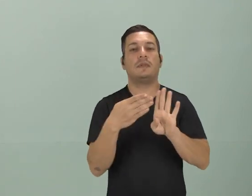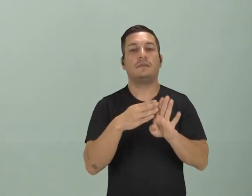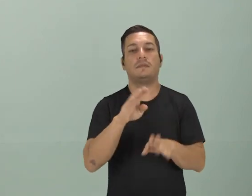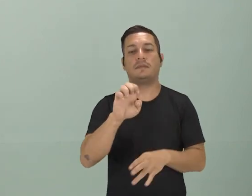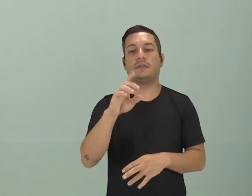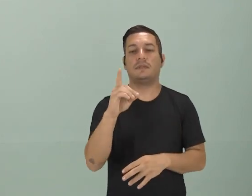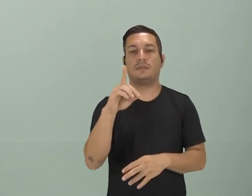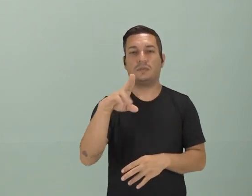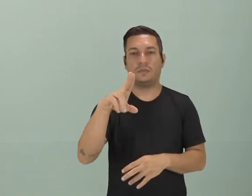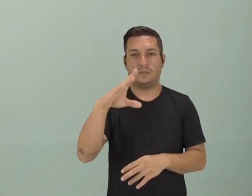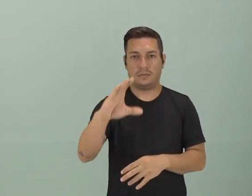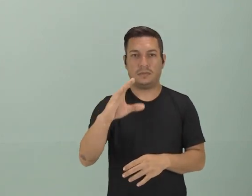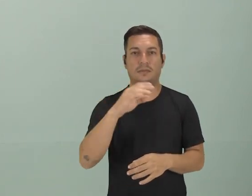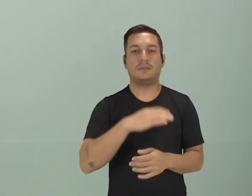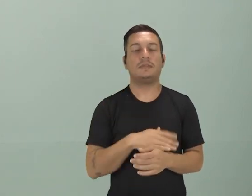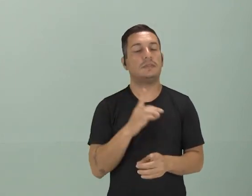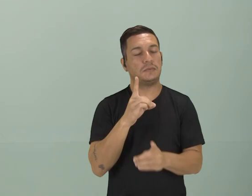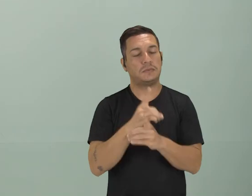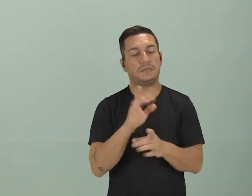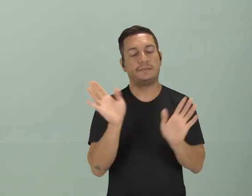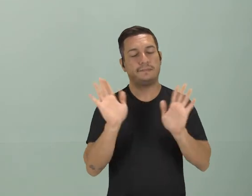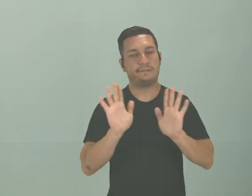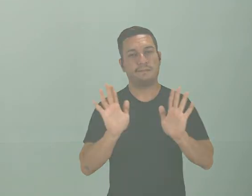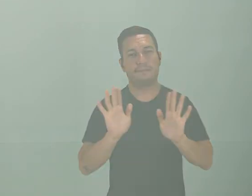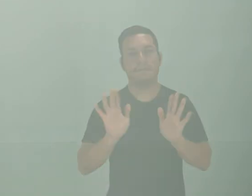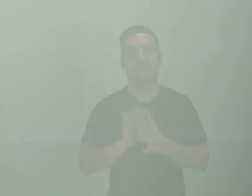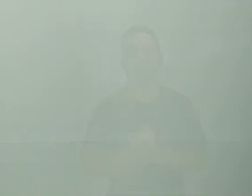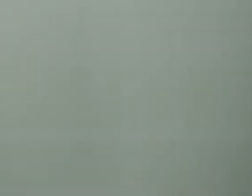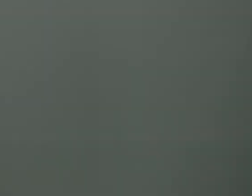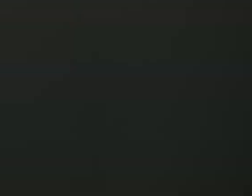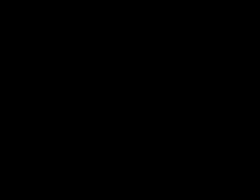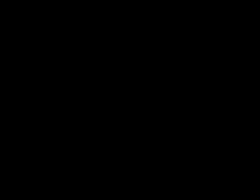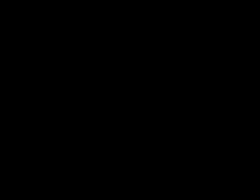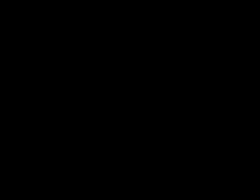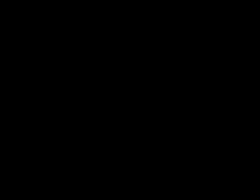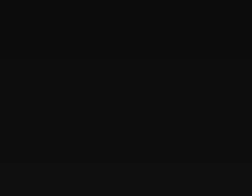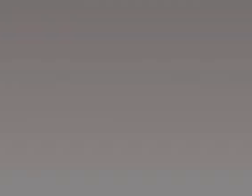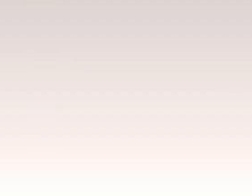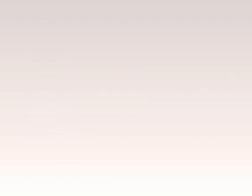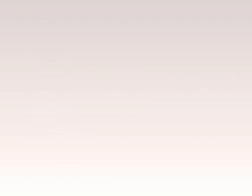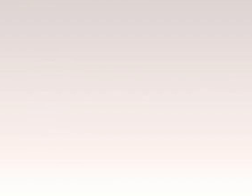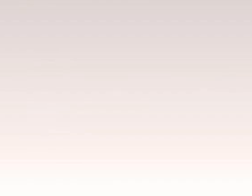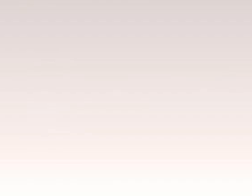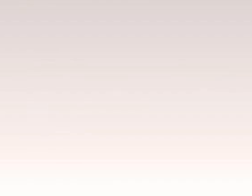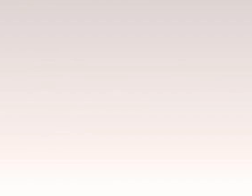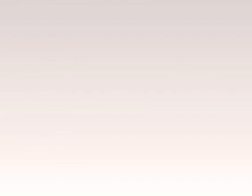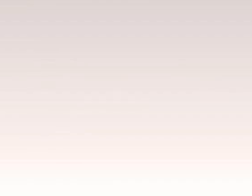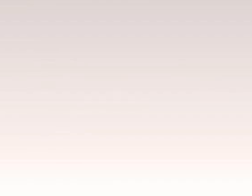plataforma Educ y allá nos encontramos. Hasta la próxima.